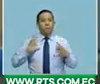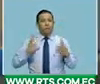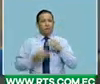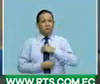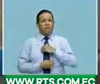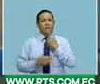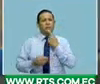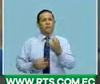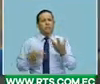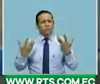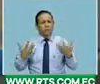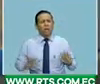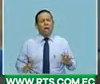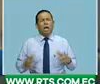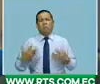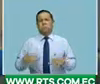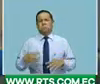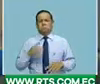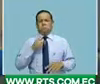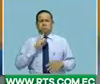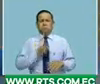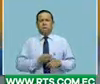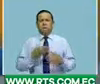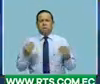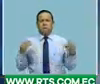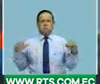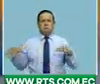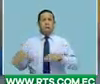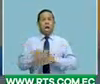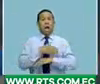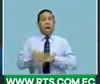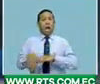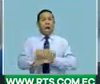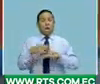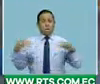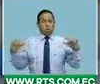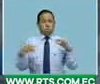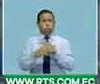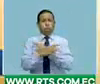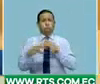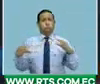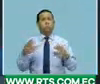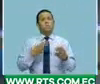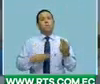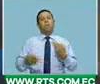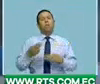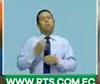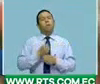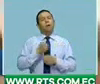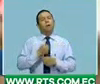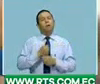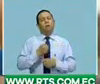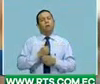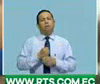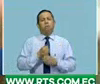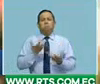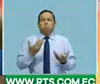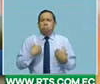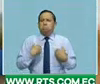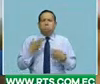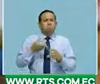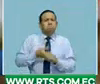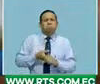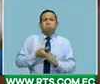pública, asegurando no encontrar oportunidades para incluirse en el campo laboral. En vez